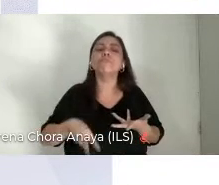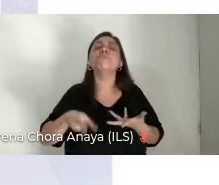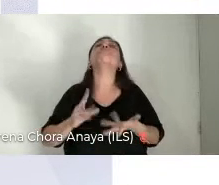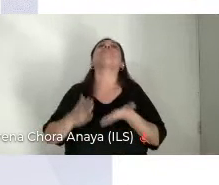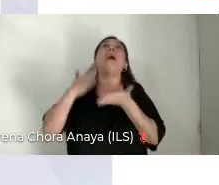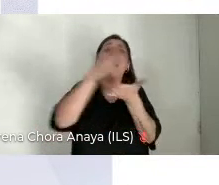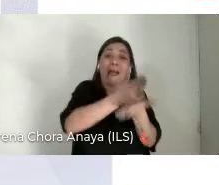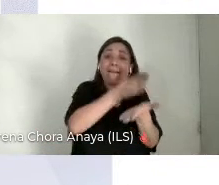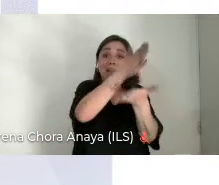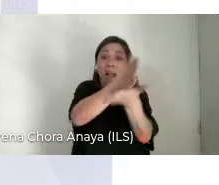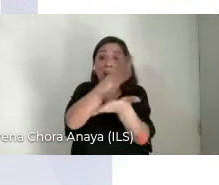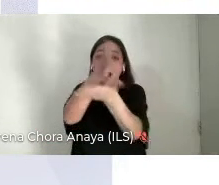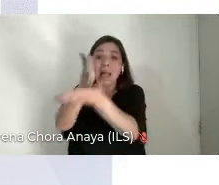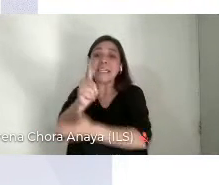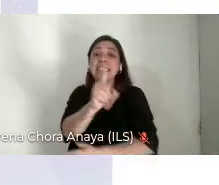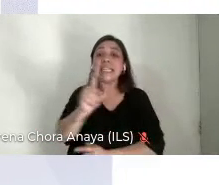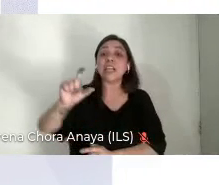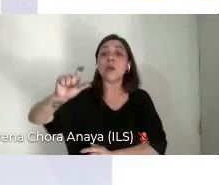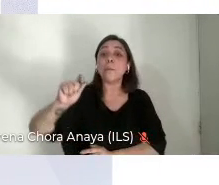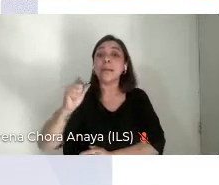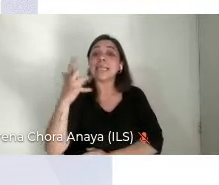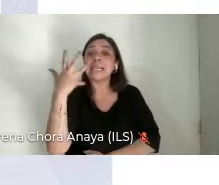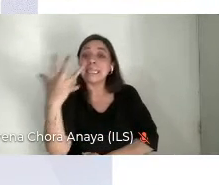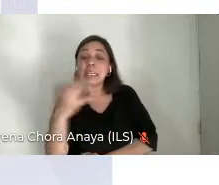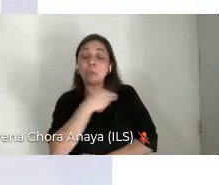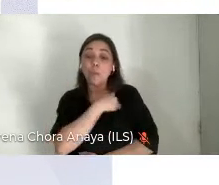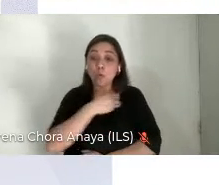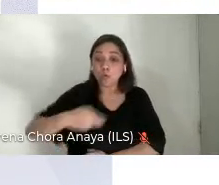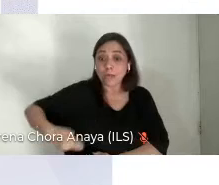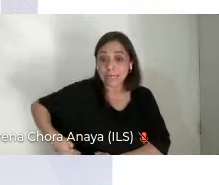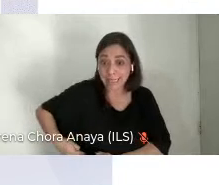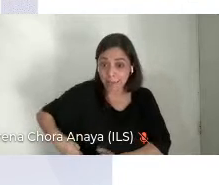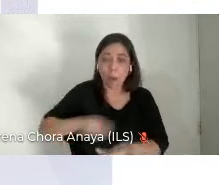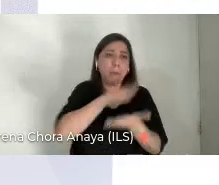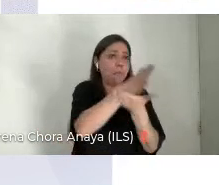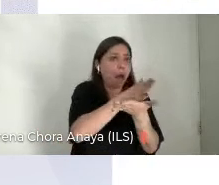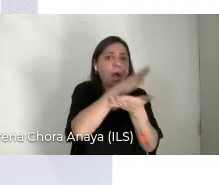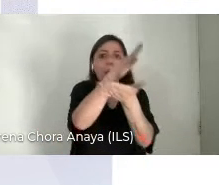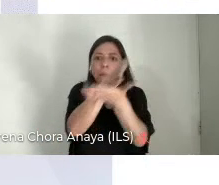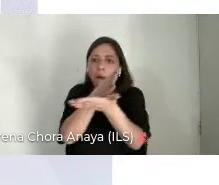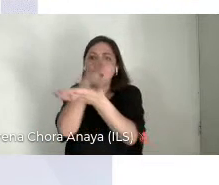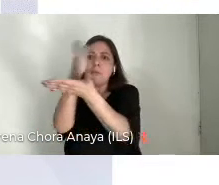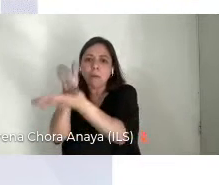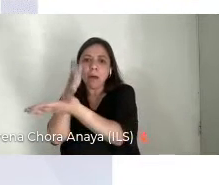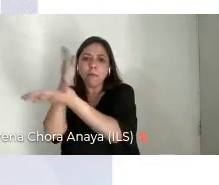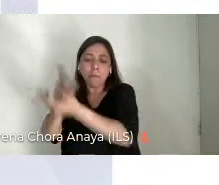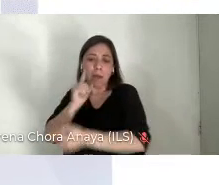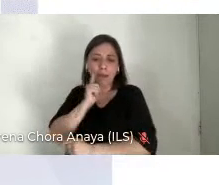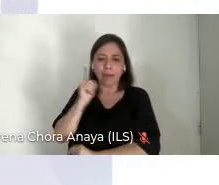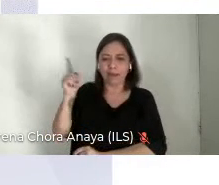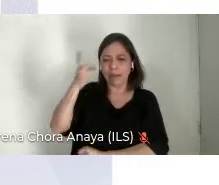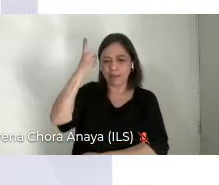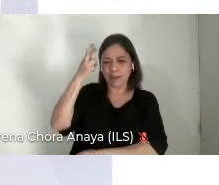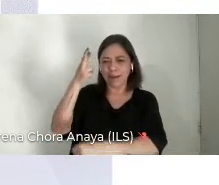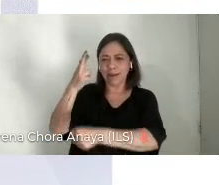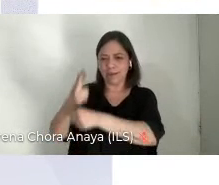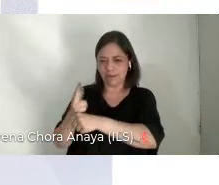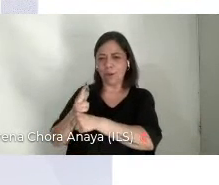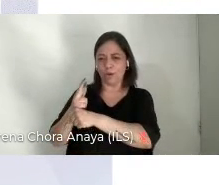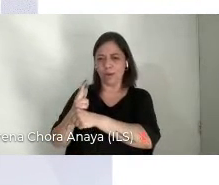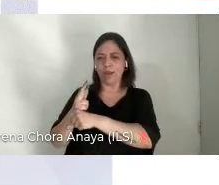125 municipios de Antioquia en conversaciones francas. En estas fotos está nuestro director ejecutivo, Santiago Uribe, y nuestro director de